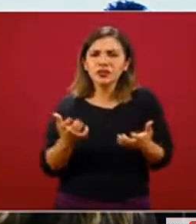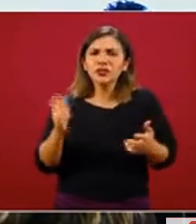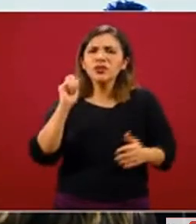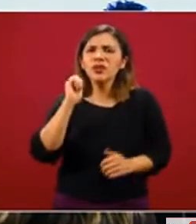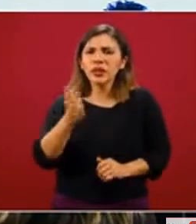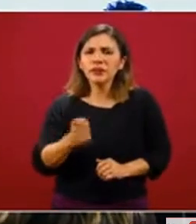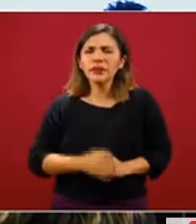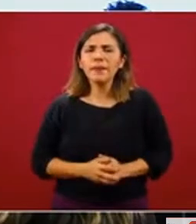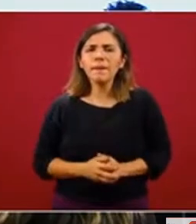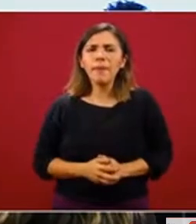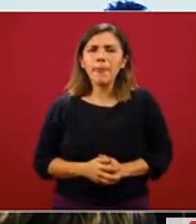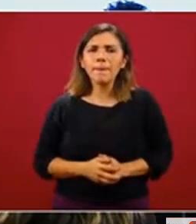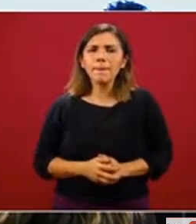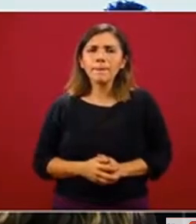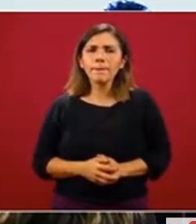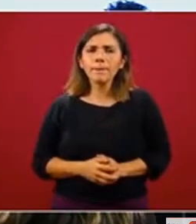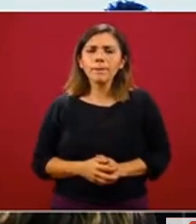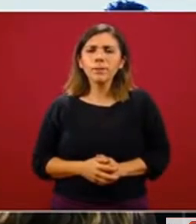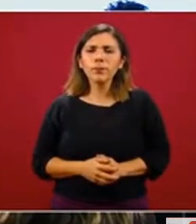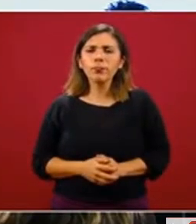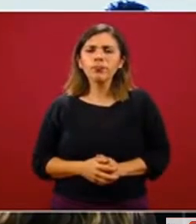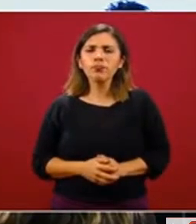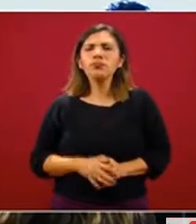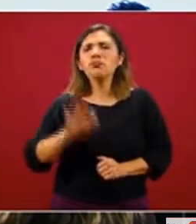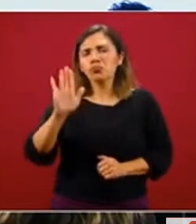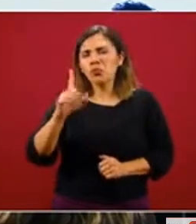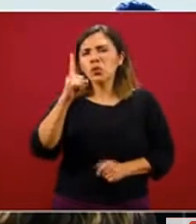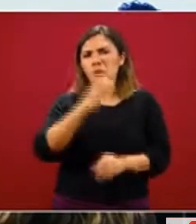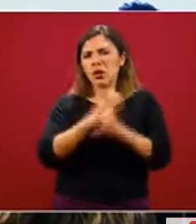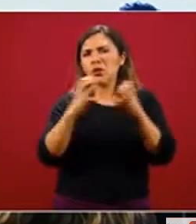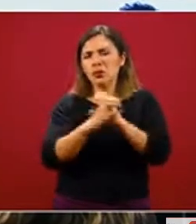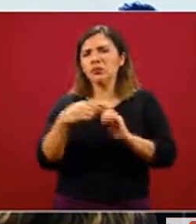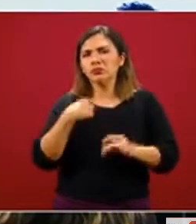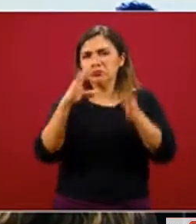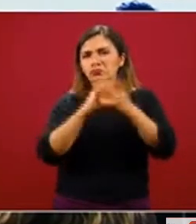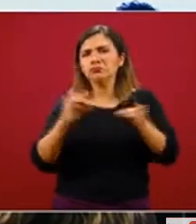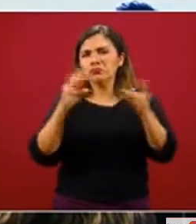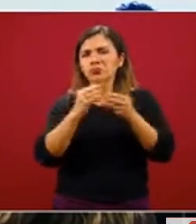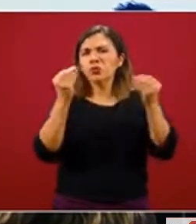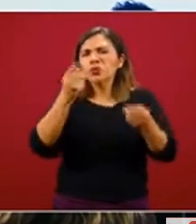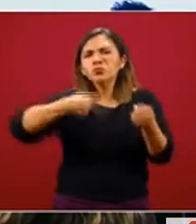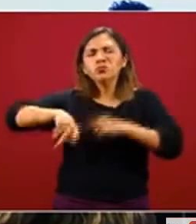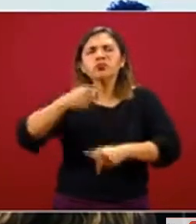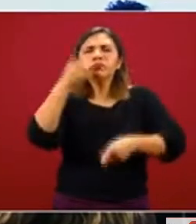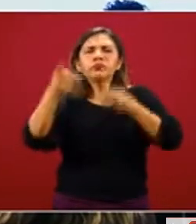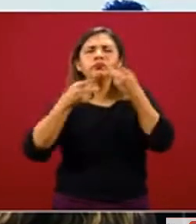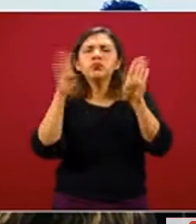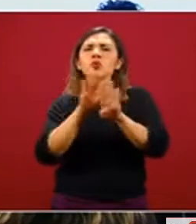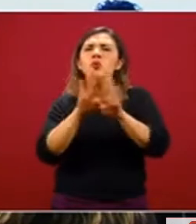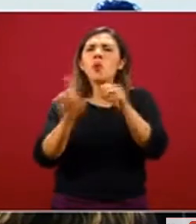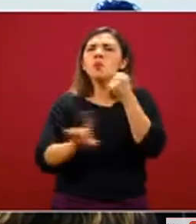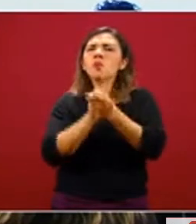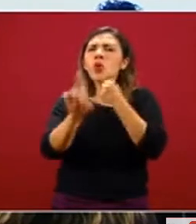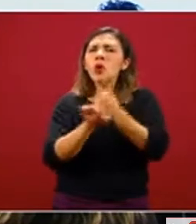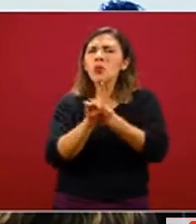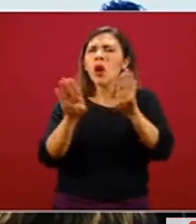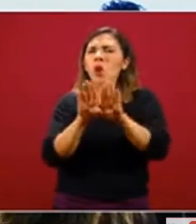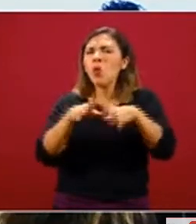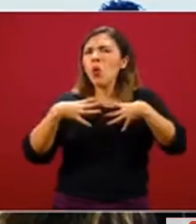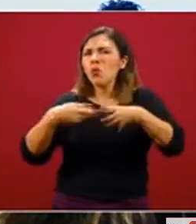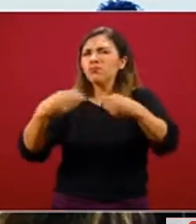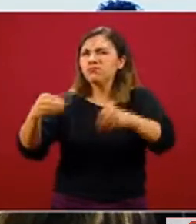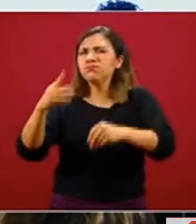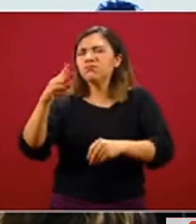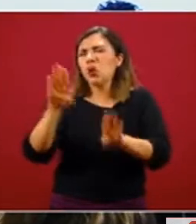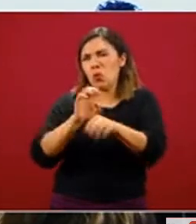la siguiente. Bueno, una cosa que quiero señalar, mucho se ha dicho si un problema como una pandemia como la que